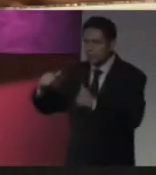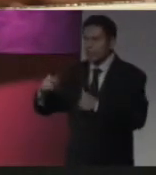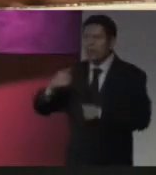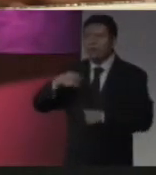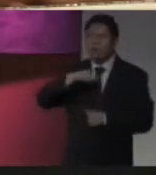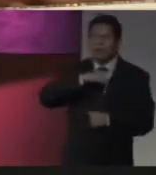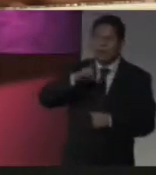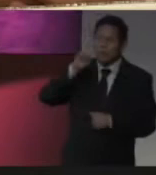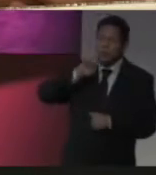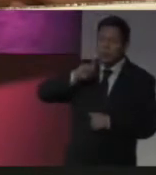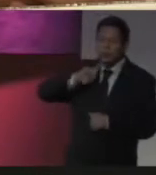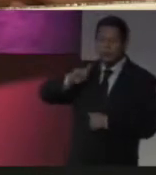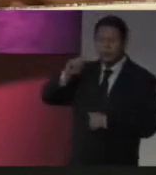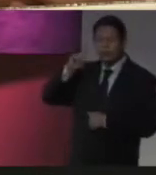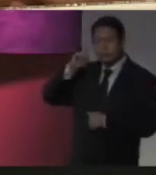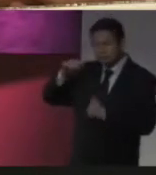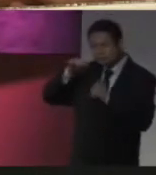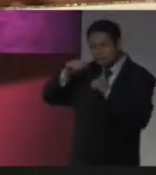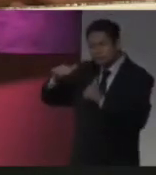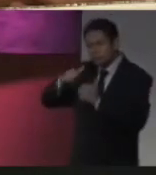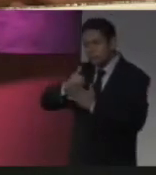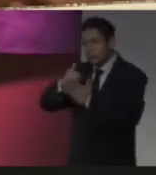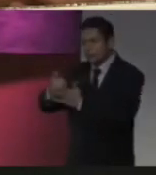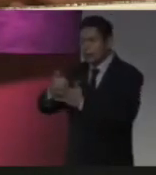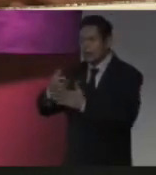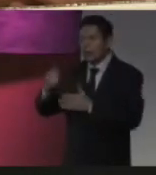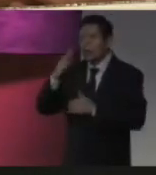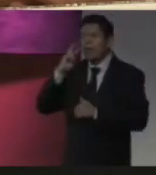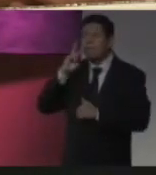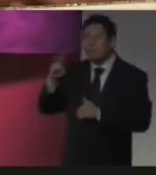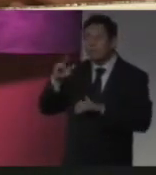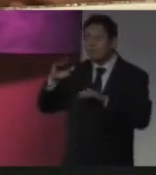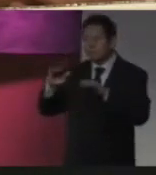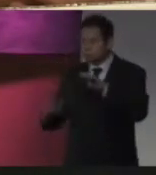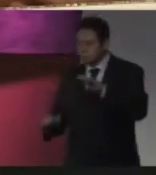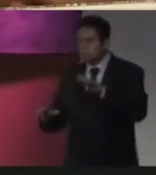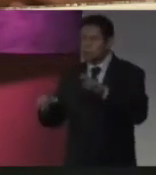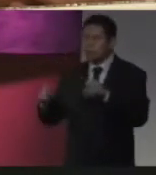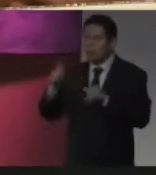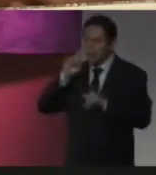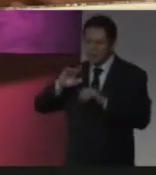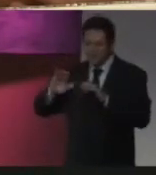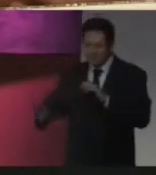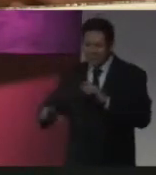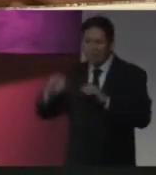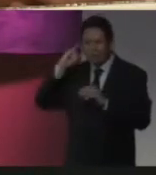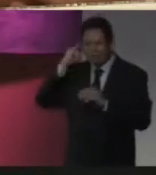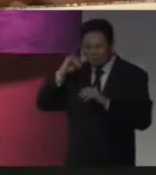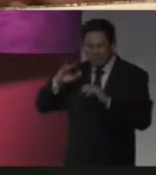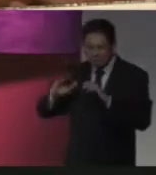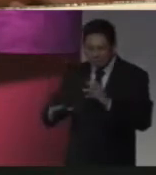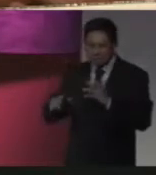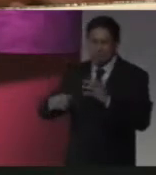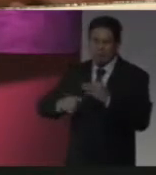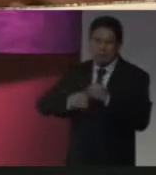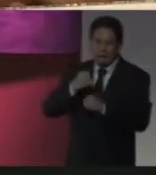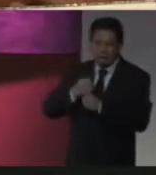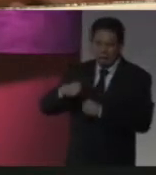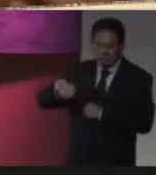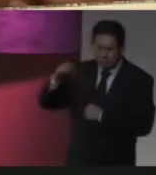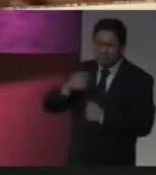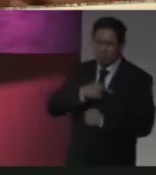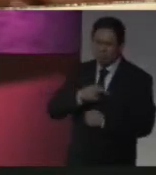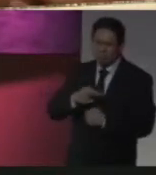lucha contra todas las desigualdades, género, clase, etnia, edad, etcétera, la pobreza,